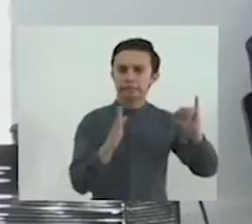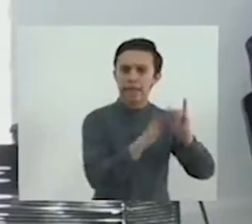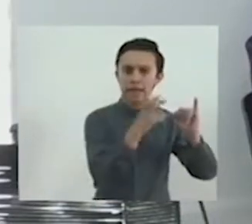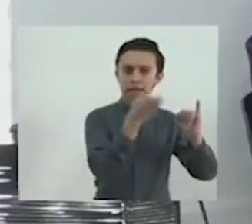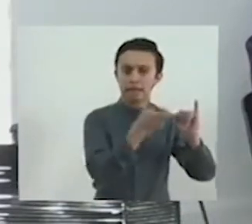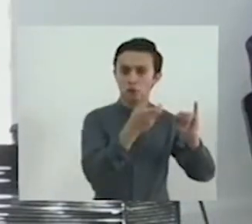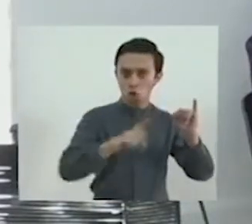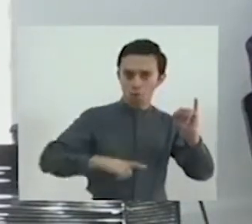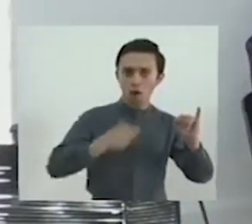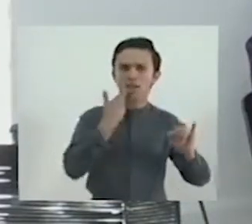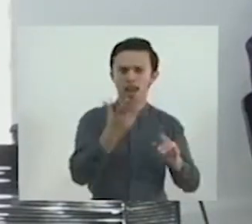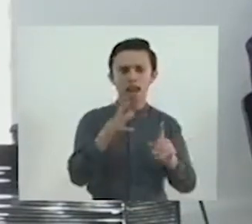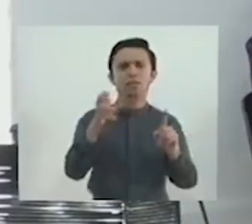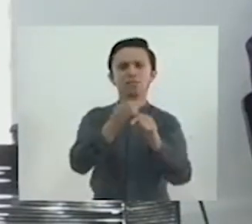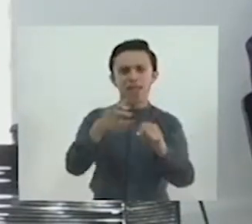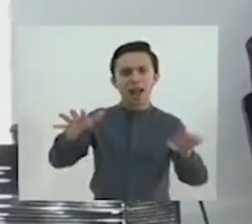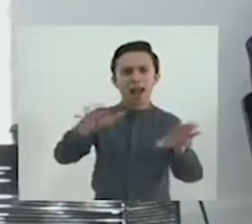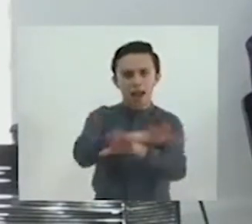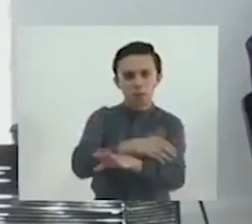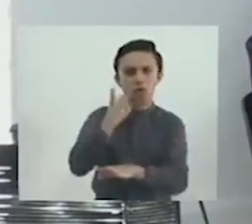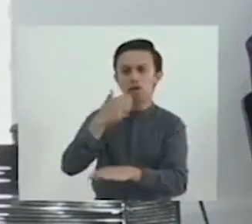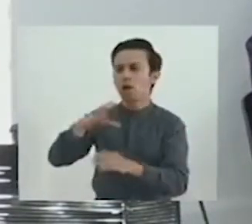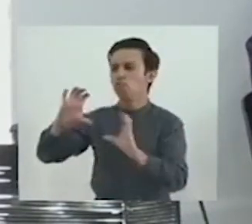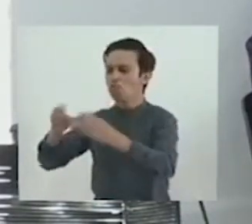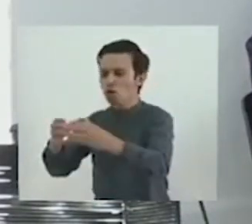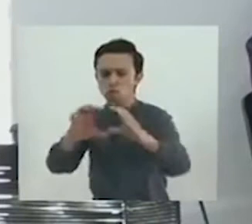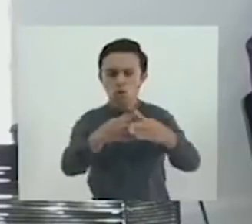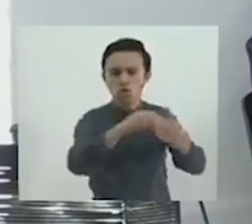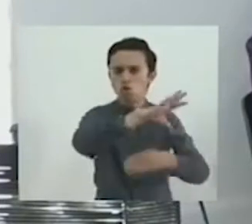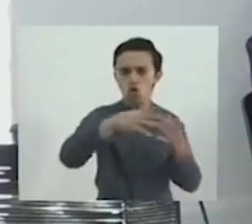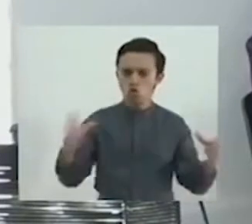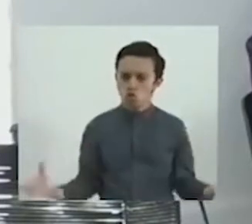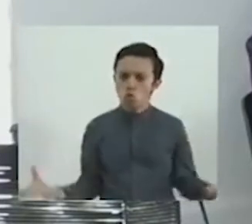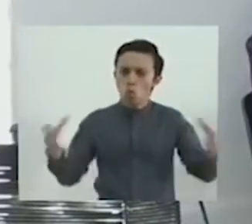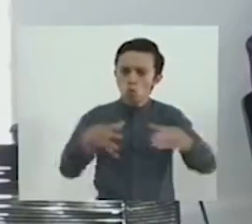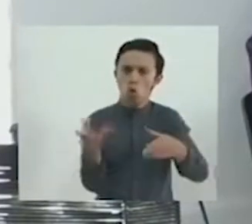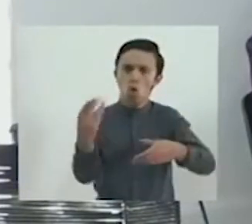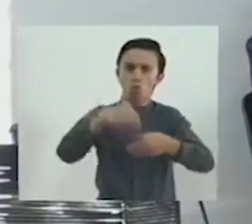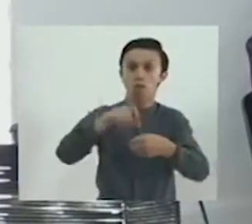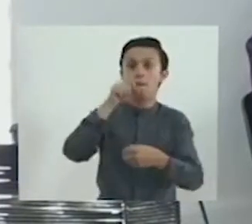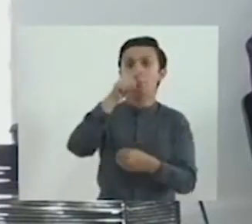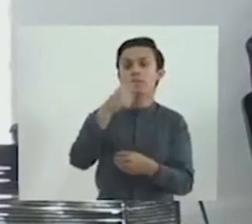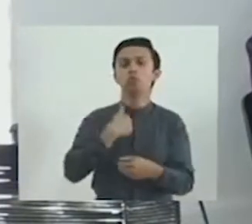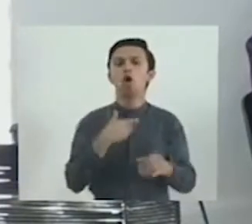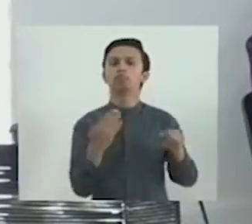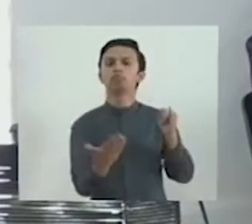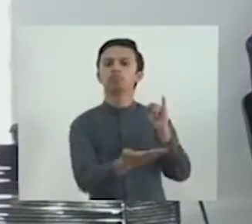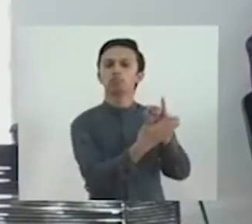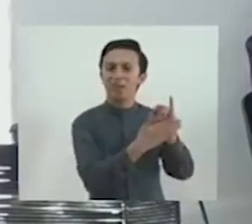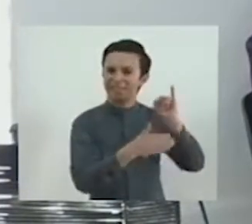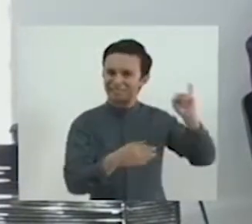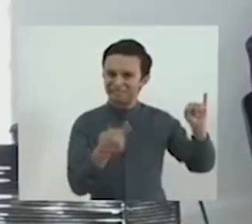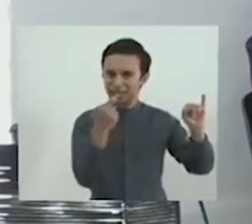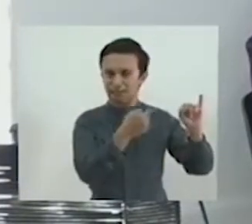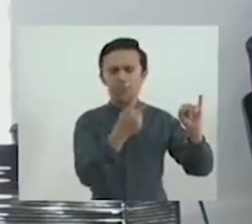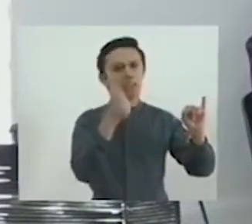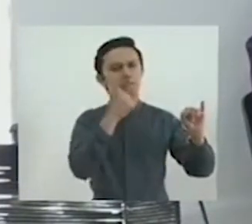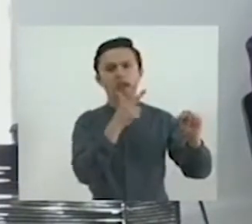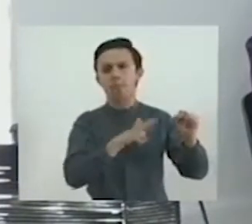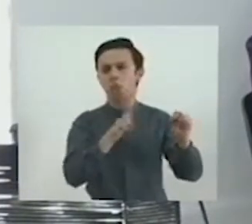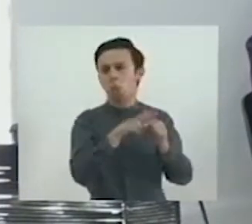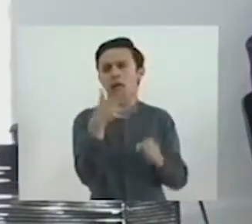la conocían en otros ámbitos, no en el ámbito político. No le alcanza para mucho, estoy de acuerdo. No sé